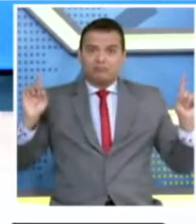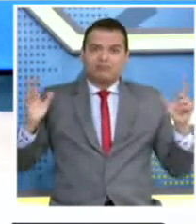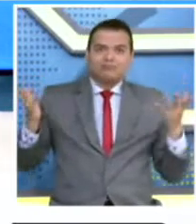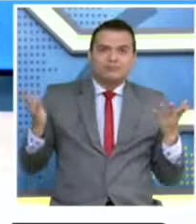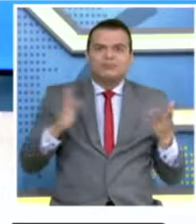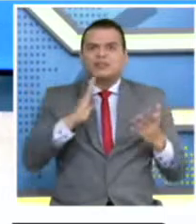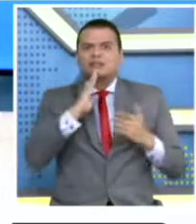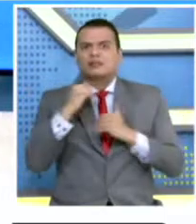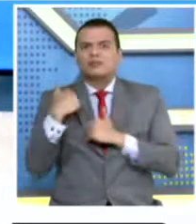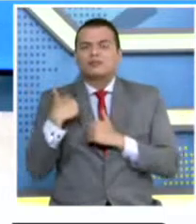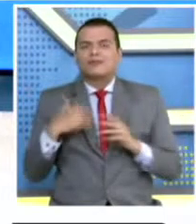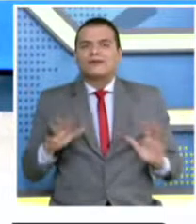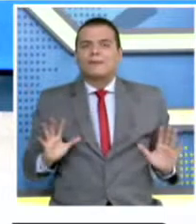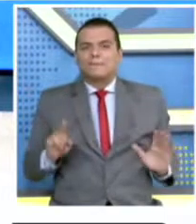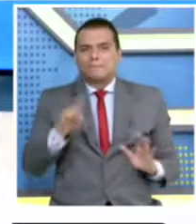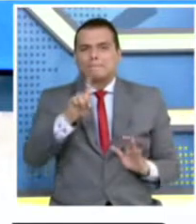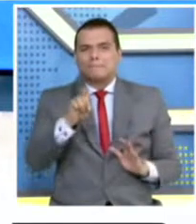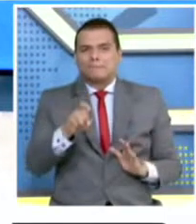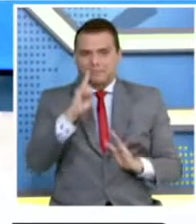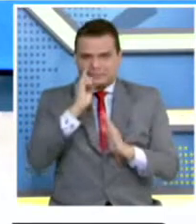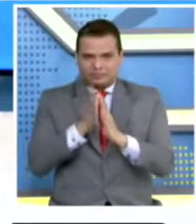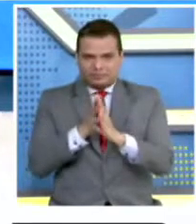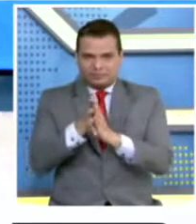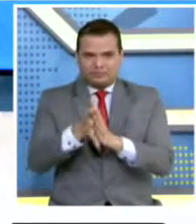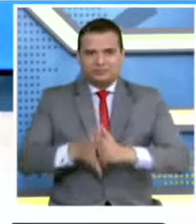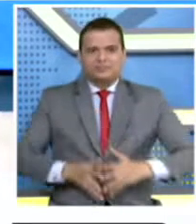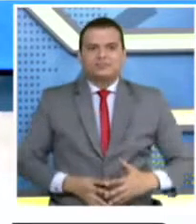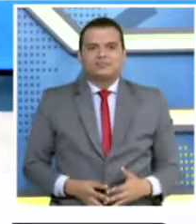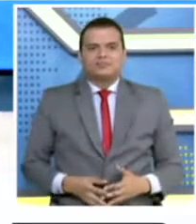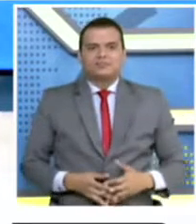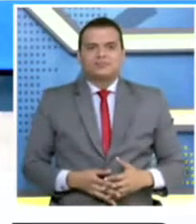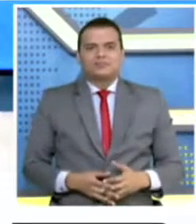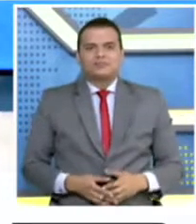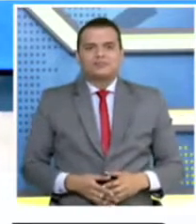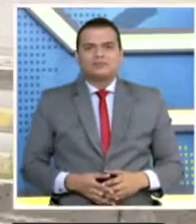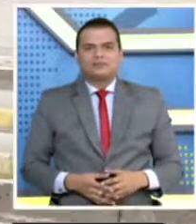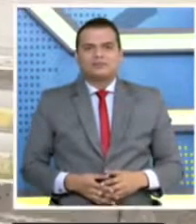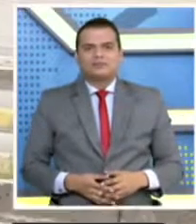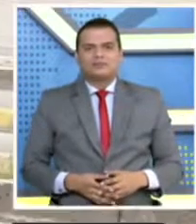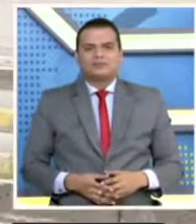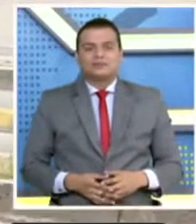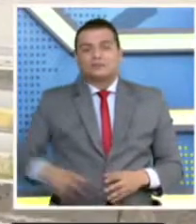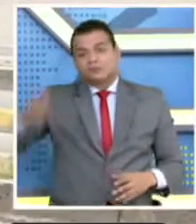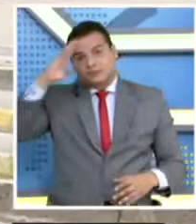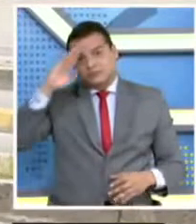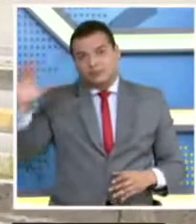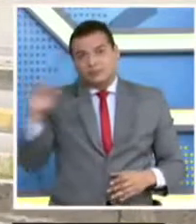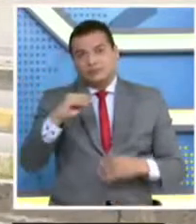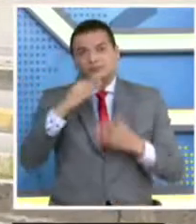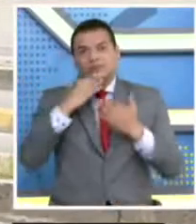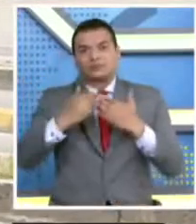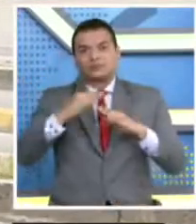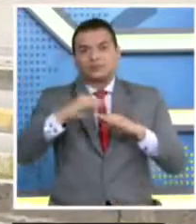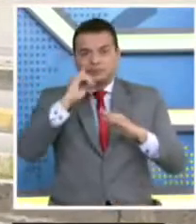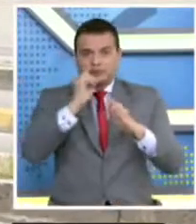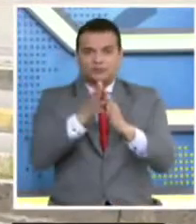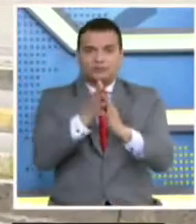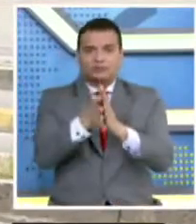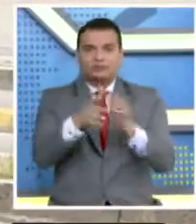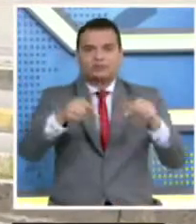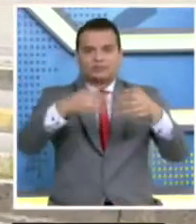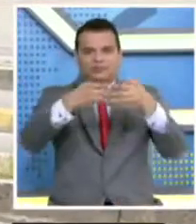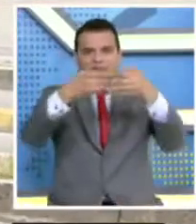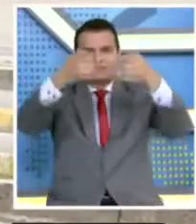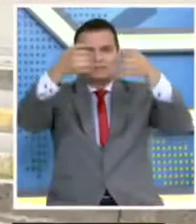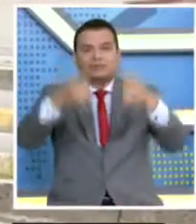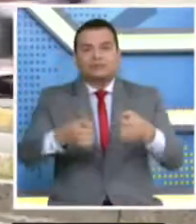no se ha manifestado sobre el tema. Jairo Zapata con el reporte. Jairo, buenas tardes y adelante. Hola, ¿qué tal? Buenas tardes. Pues aquí en la cárcel de Villahermosa